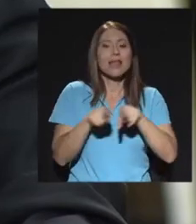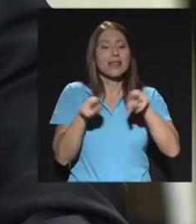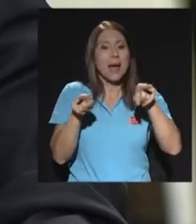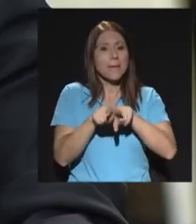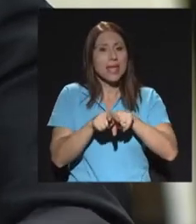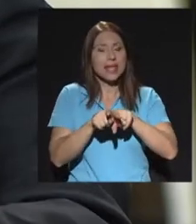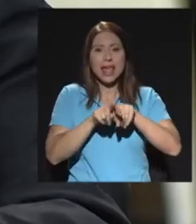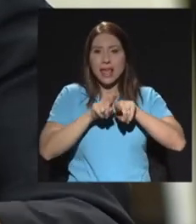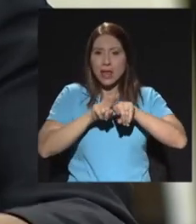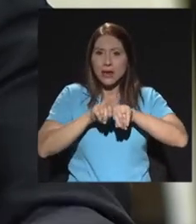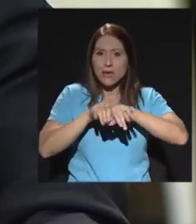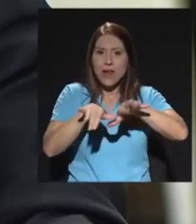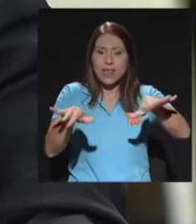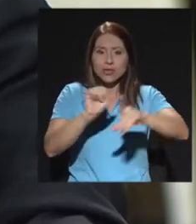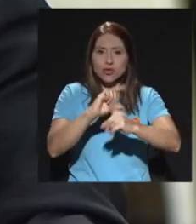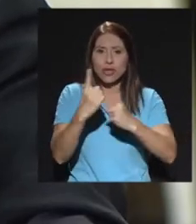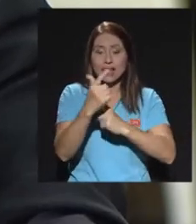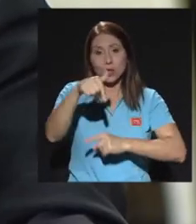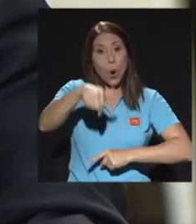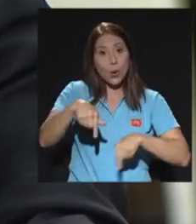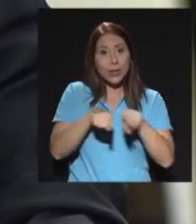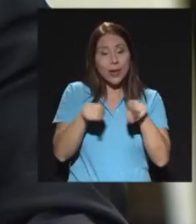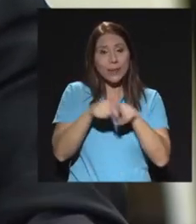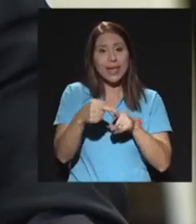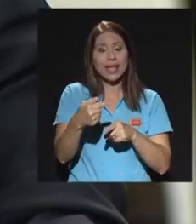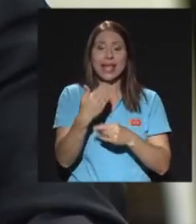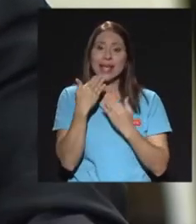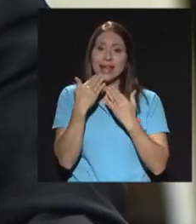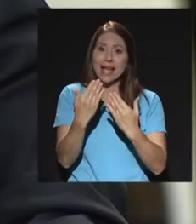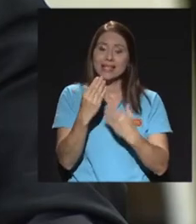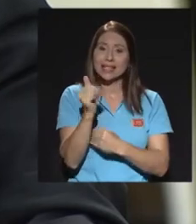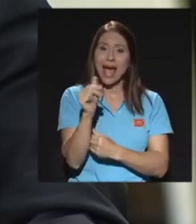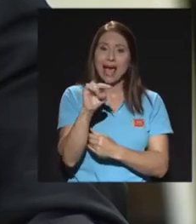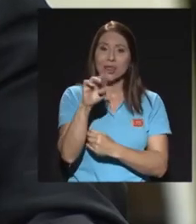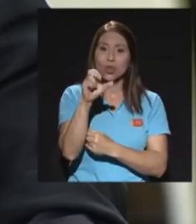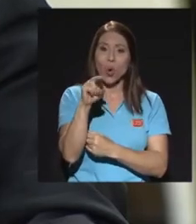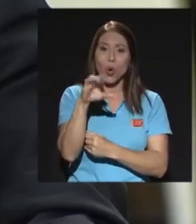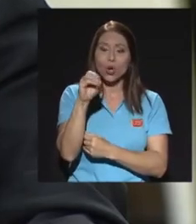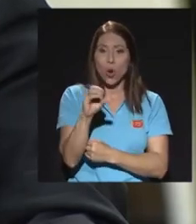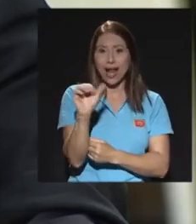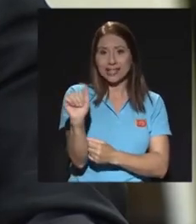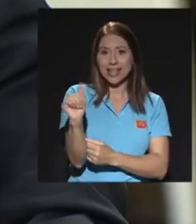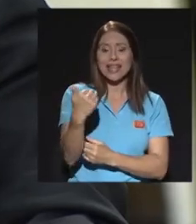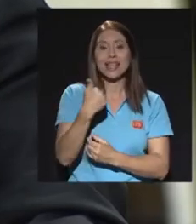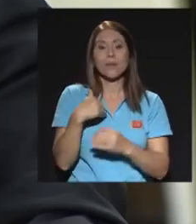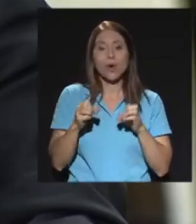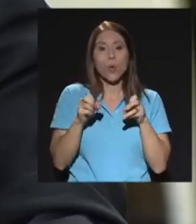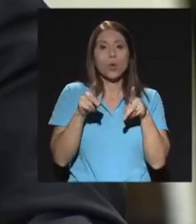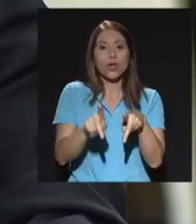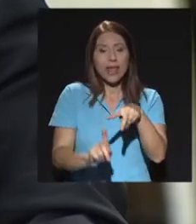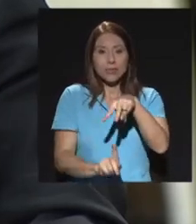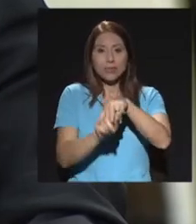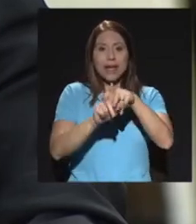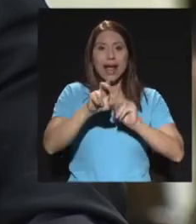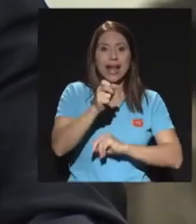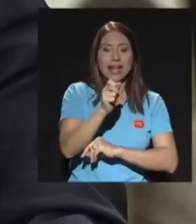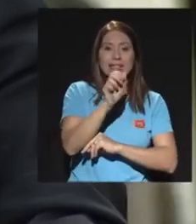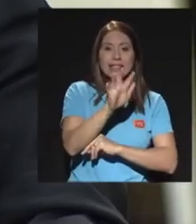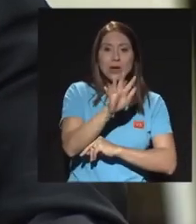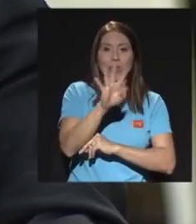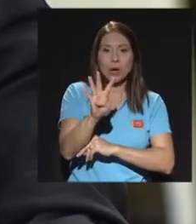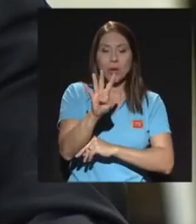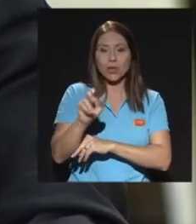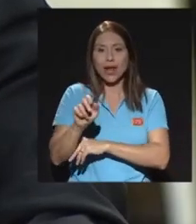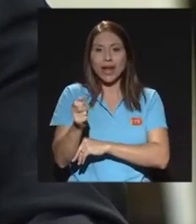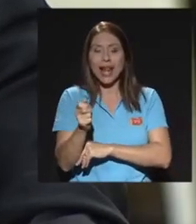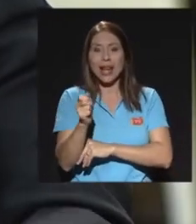sociales. El día de hoy también tenemos la oportunidad, gracias a don Antonio Alexandre, de estar en Canal 54 y Canal 49